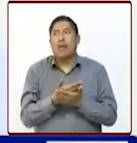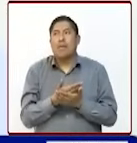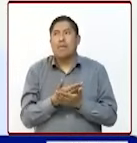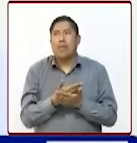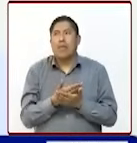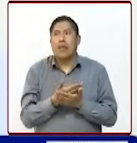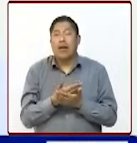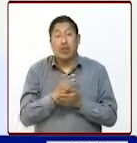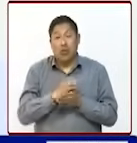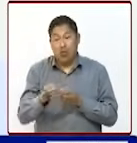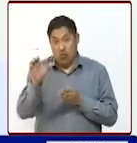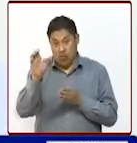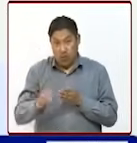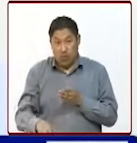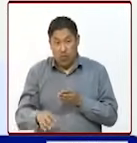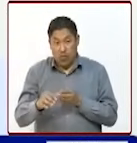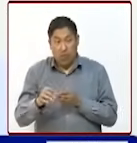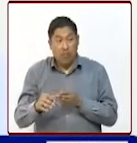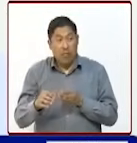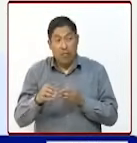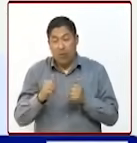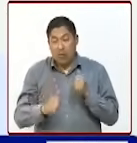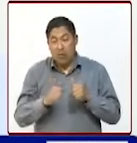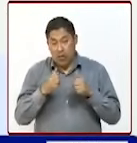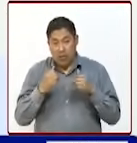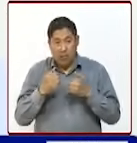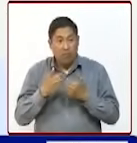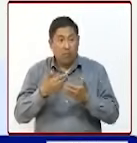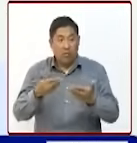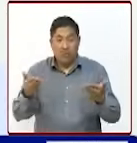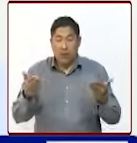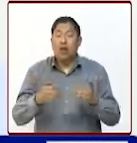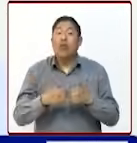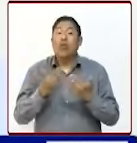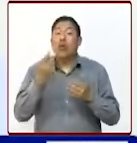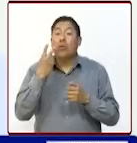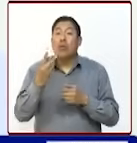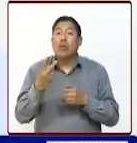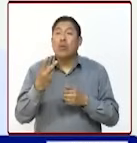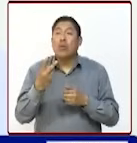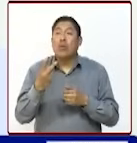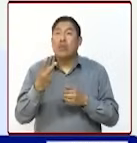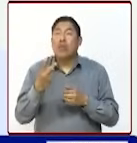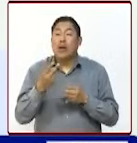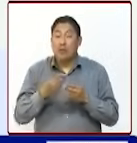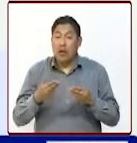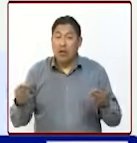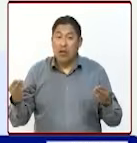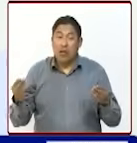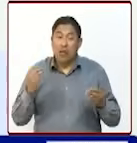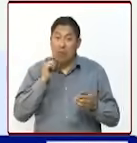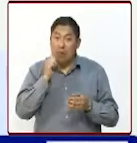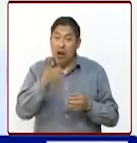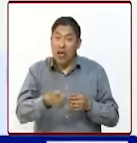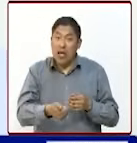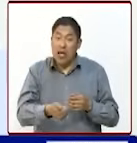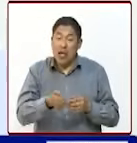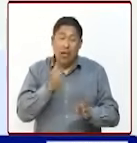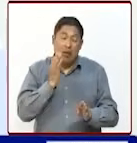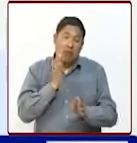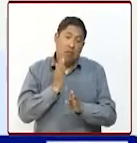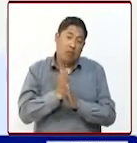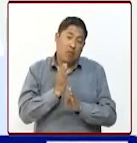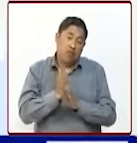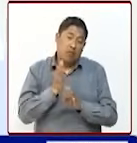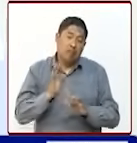del 100% del material dañado, al cual será trasladado como estaba previsto. El material estará mañana en el sitio para